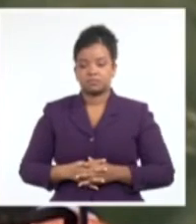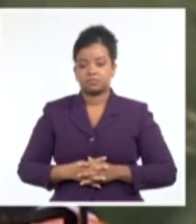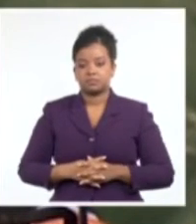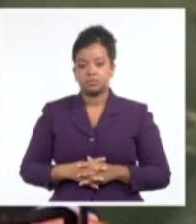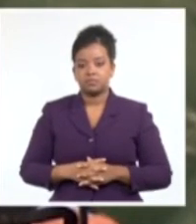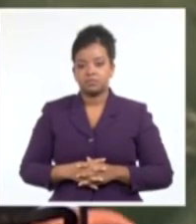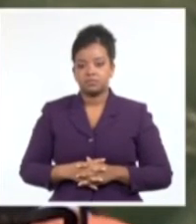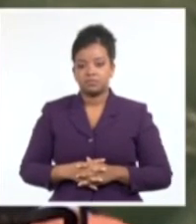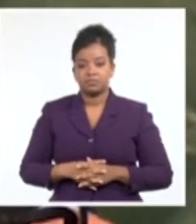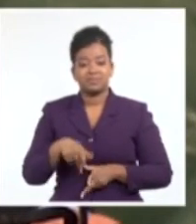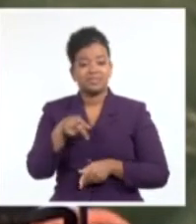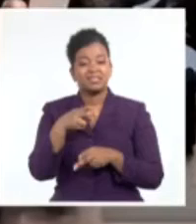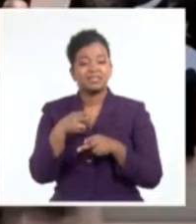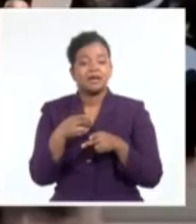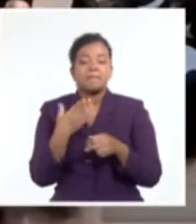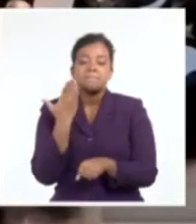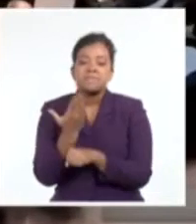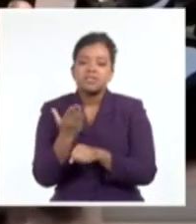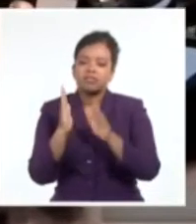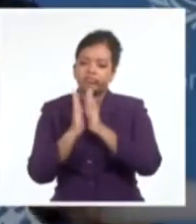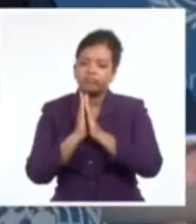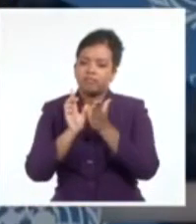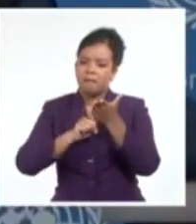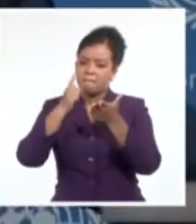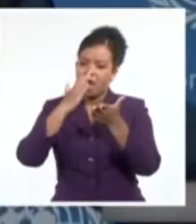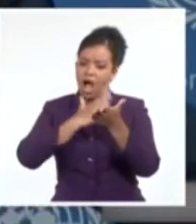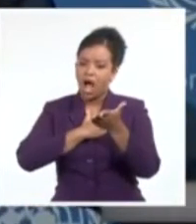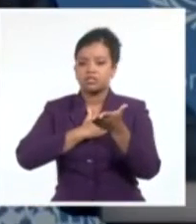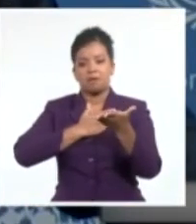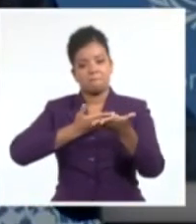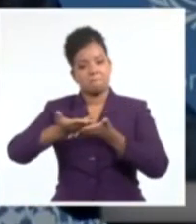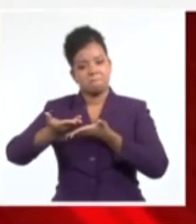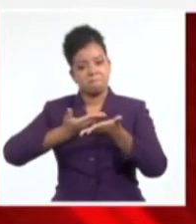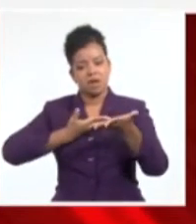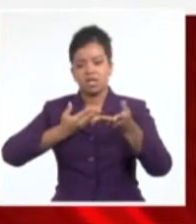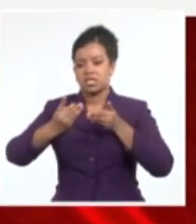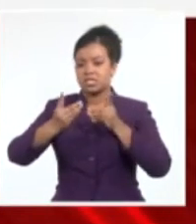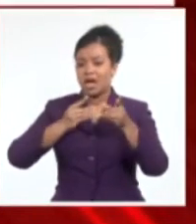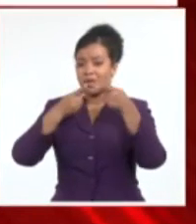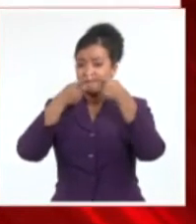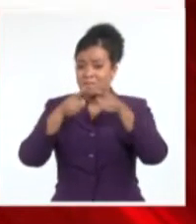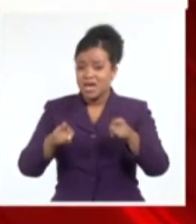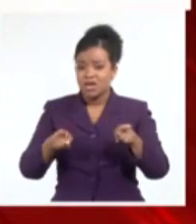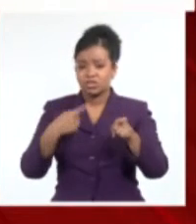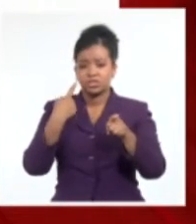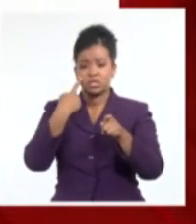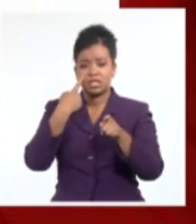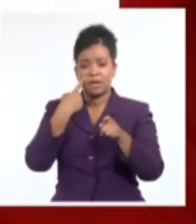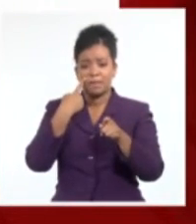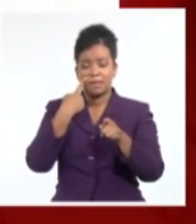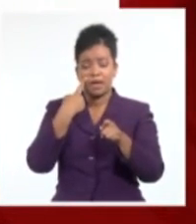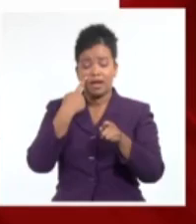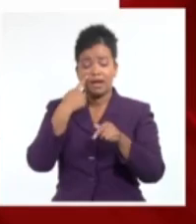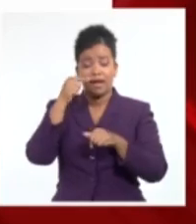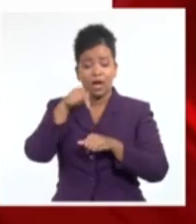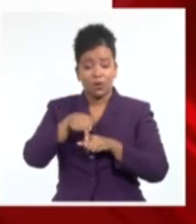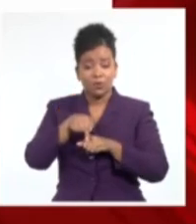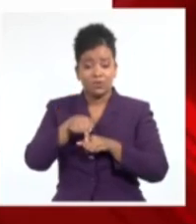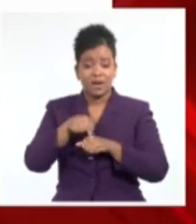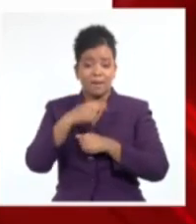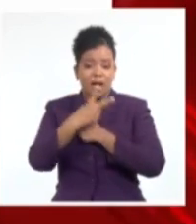Se llama a la paz, a la negociación, pero cada vez más los intereses de las grandes